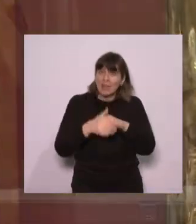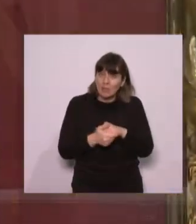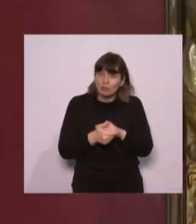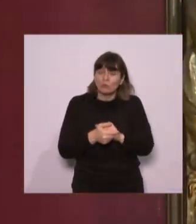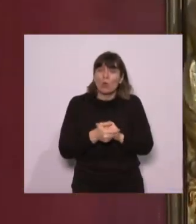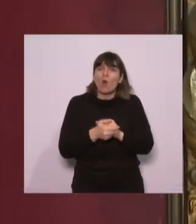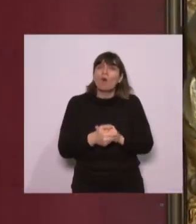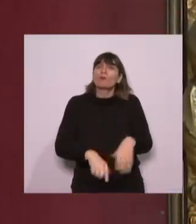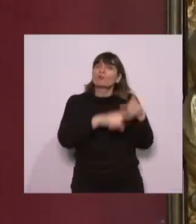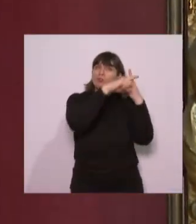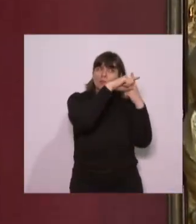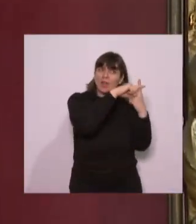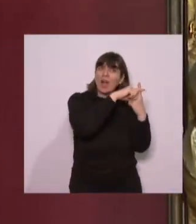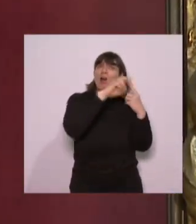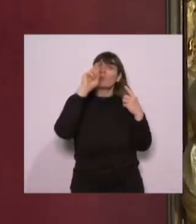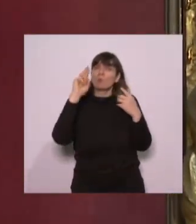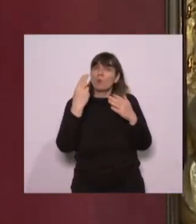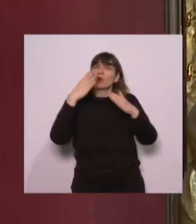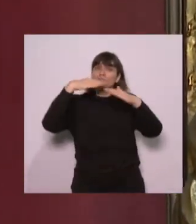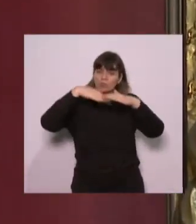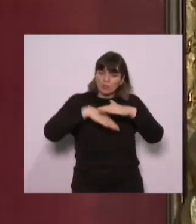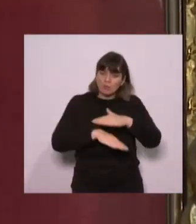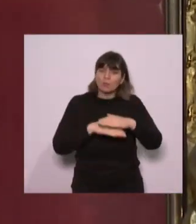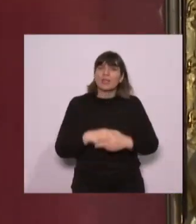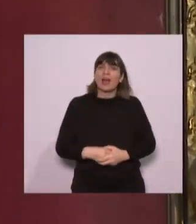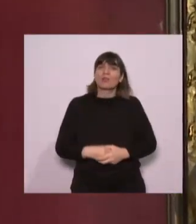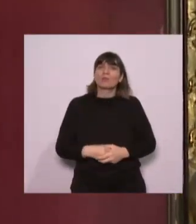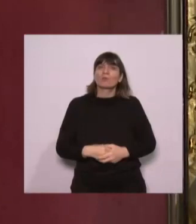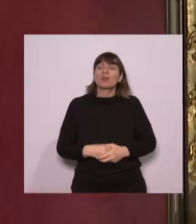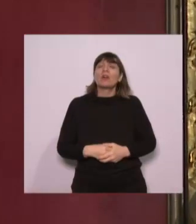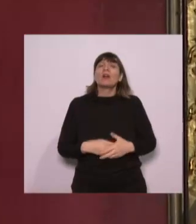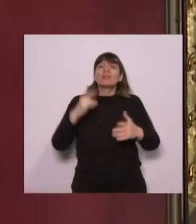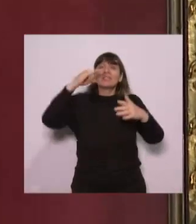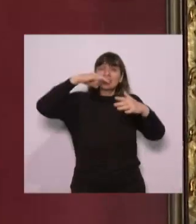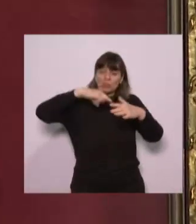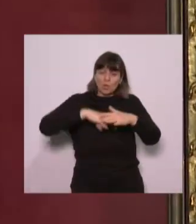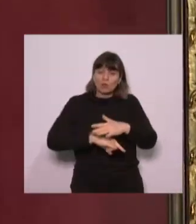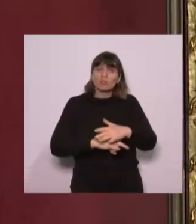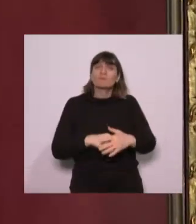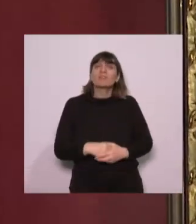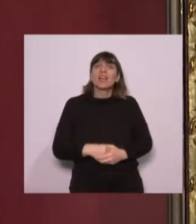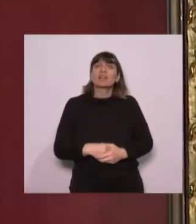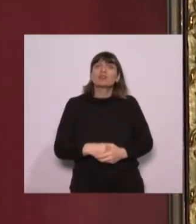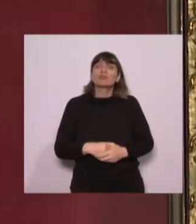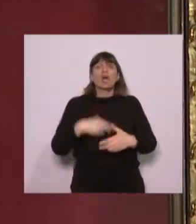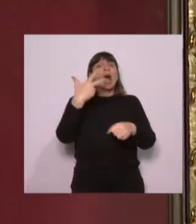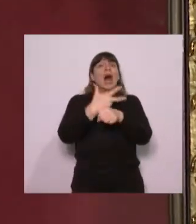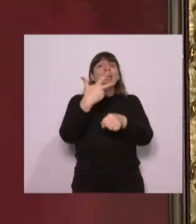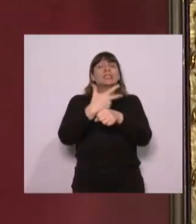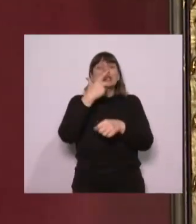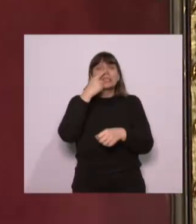Pilato. Fue crucificado, muerto y sepultado. Descendió a los